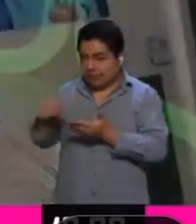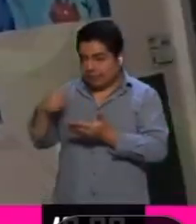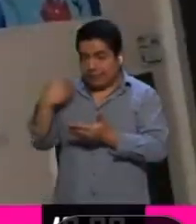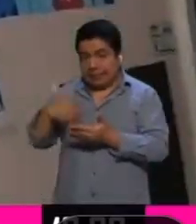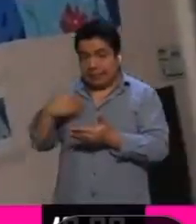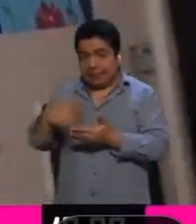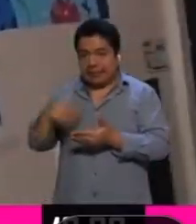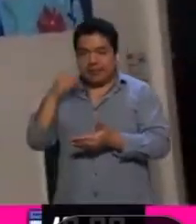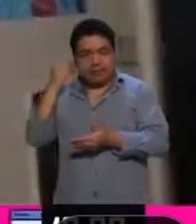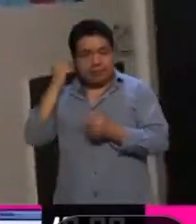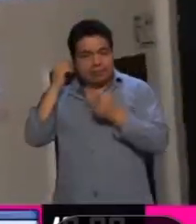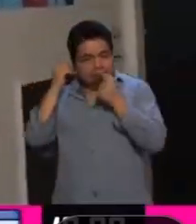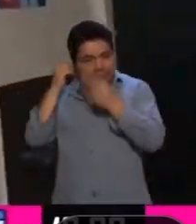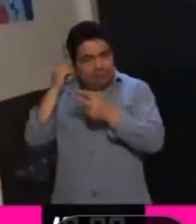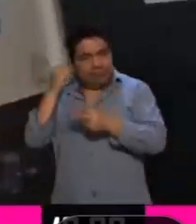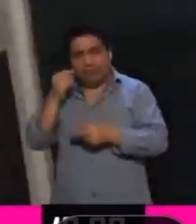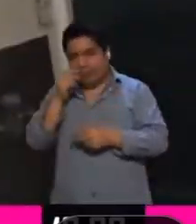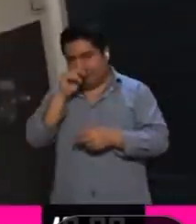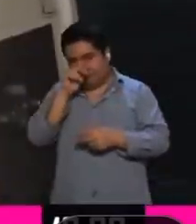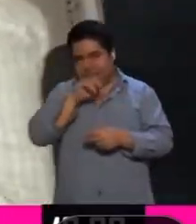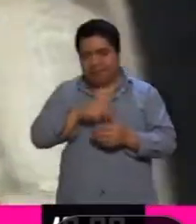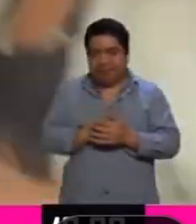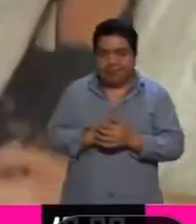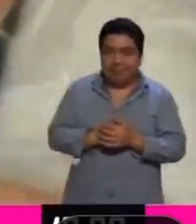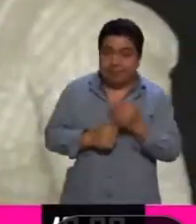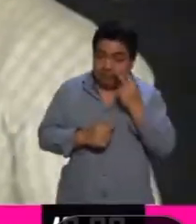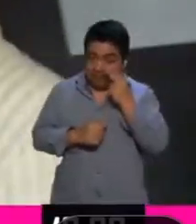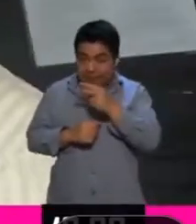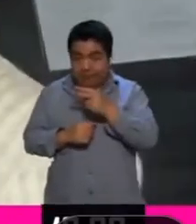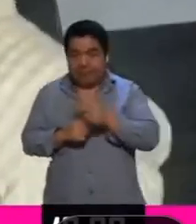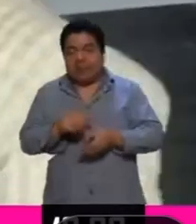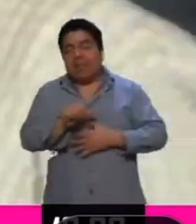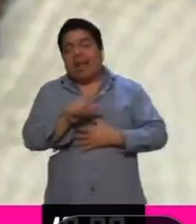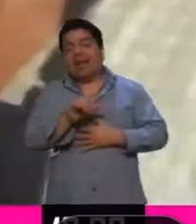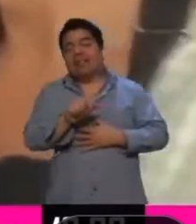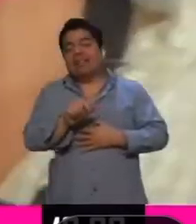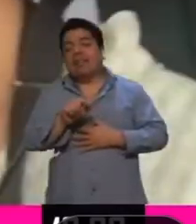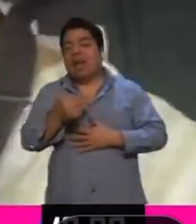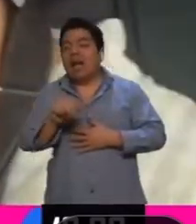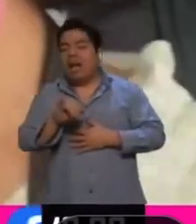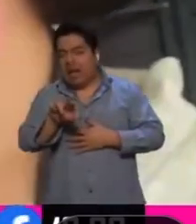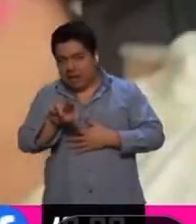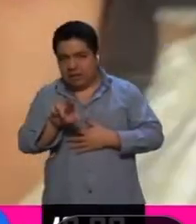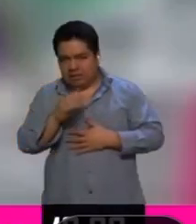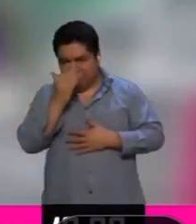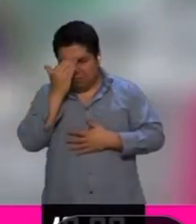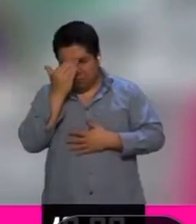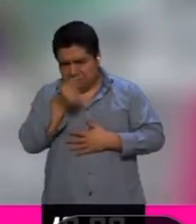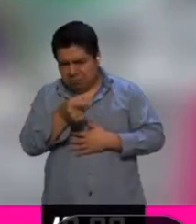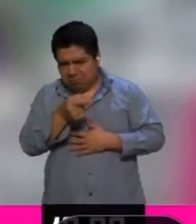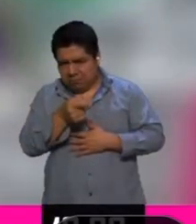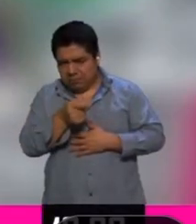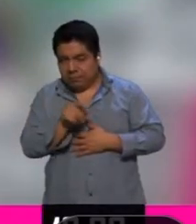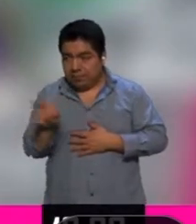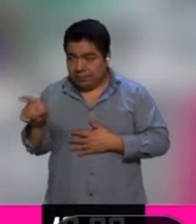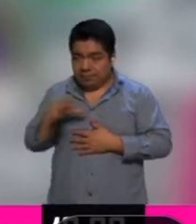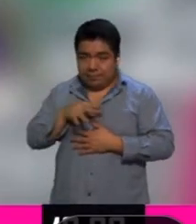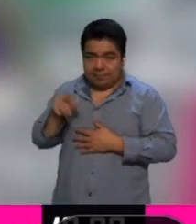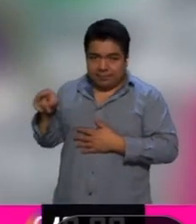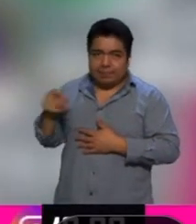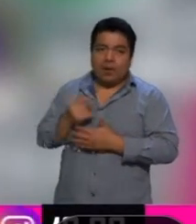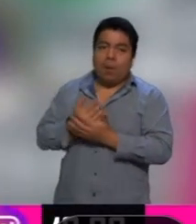Tan, tan, tan, tan, tan, tan. Con, mire, está Alsacia Hart. Ella ubica a Alsacia Hart, señora. Sí, mire, ahí la tengo. Ya